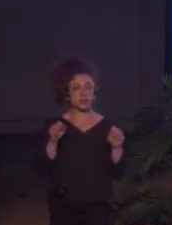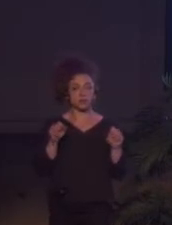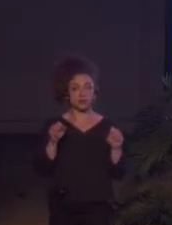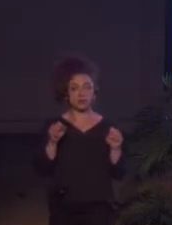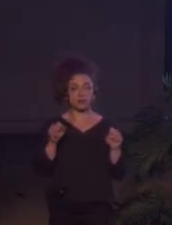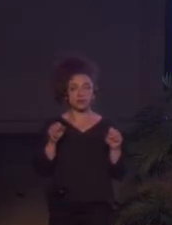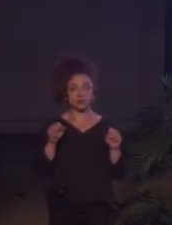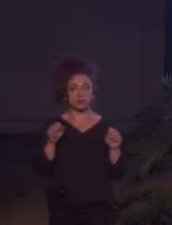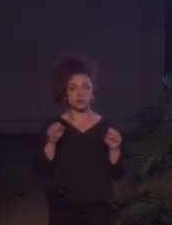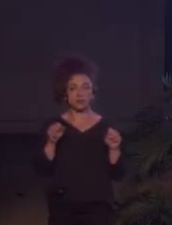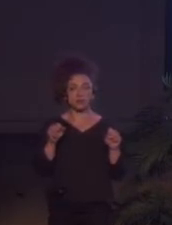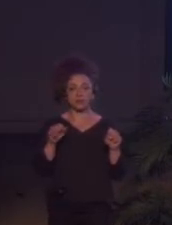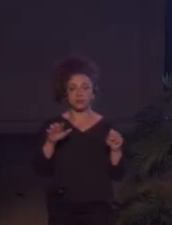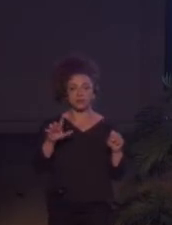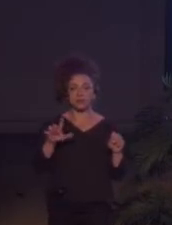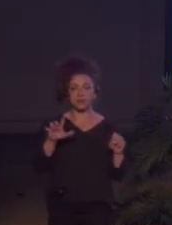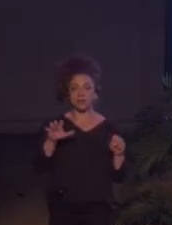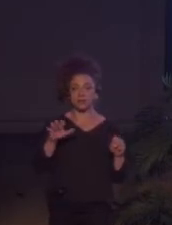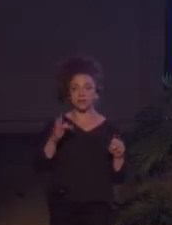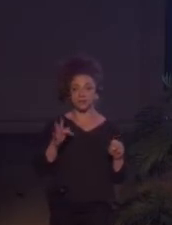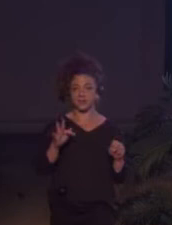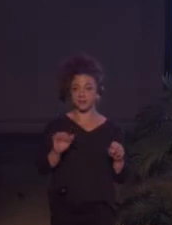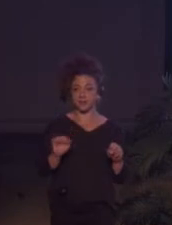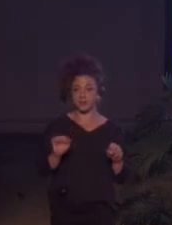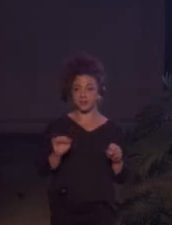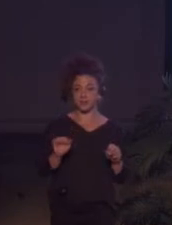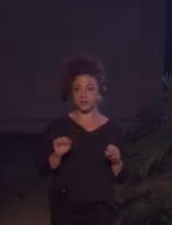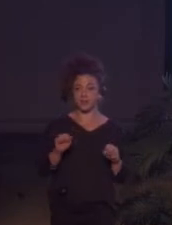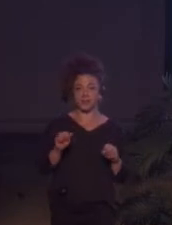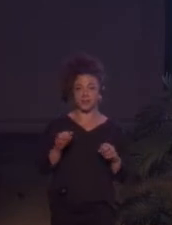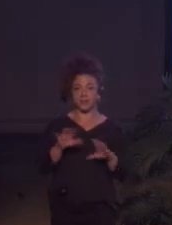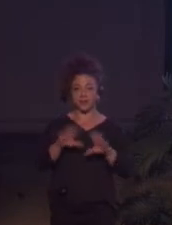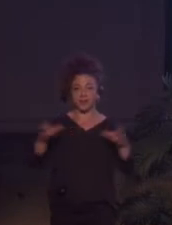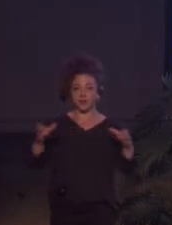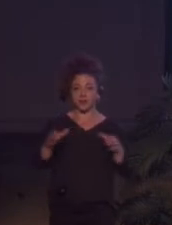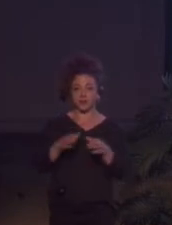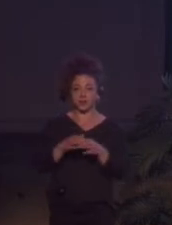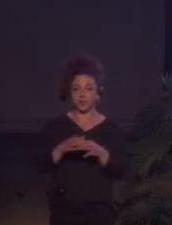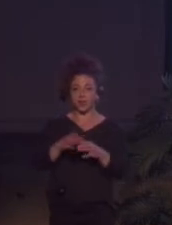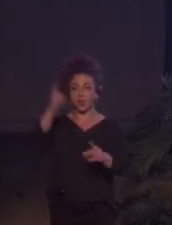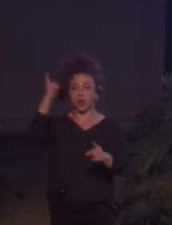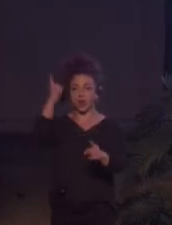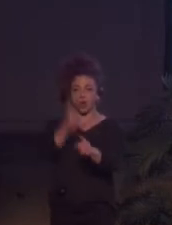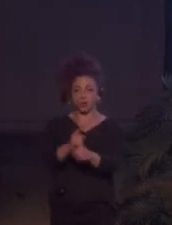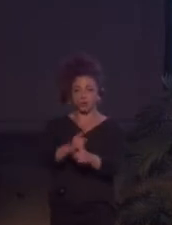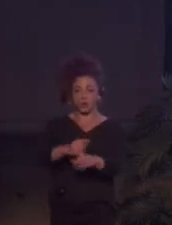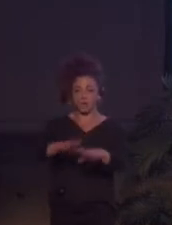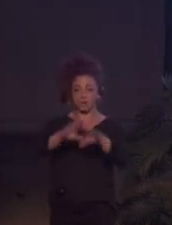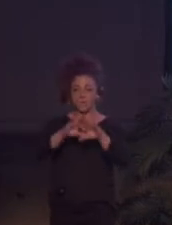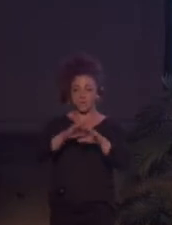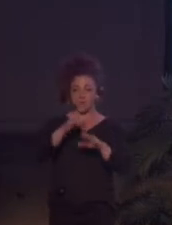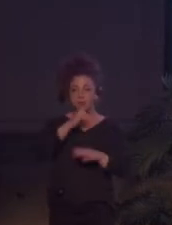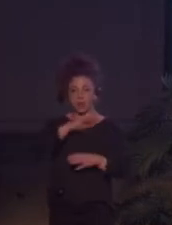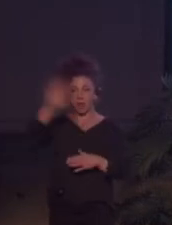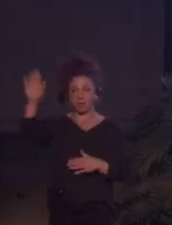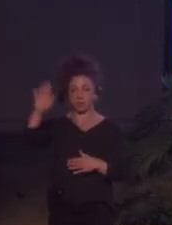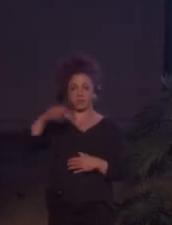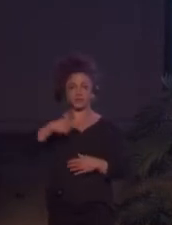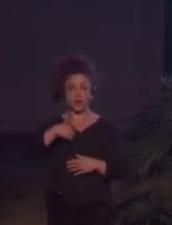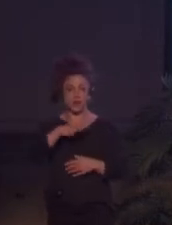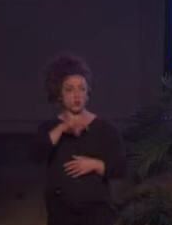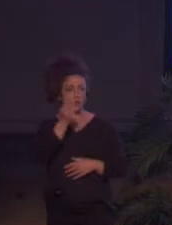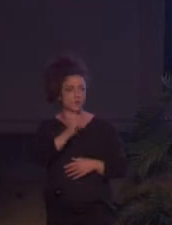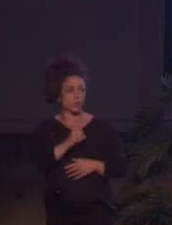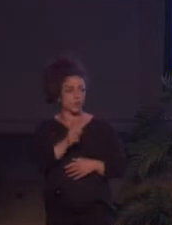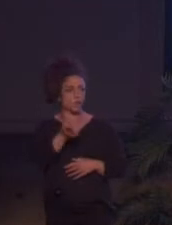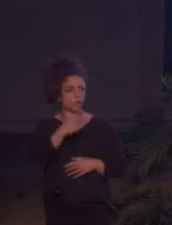LEFA, Liga Exterminadora de Feminazis. Sí. No he entendido si no, erais parte de esa liga, si